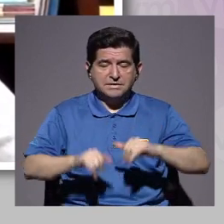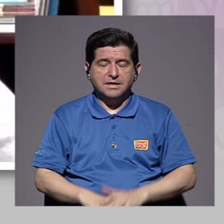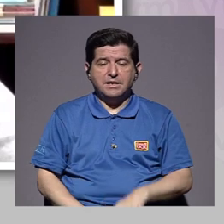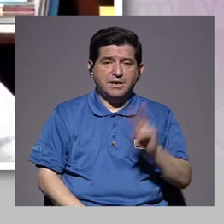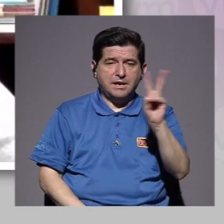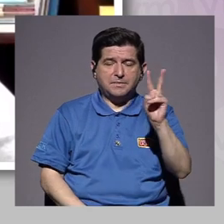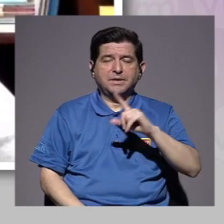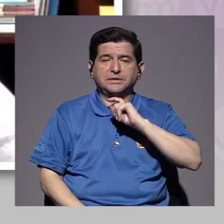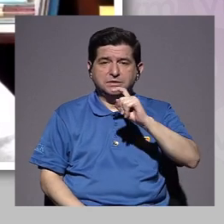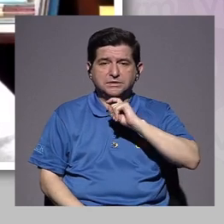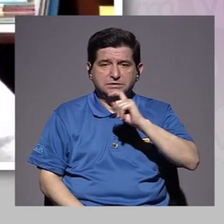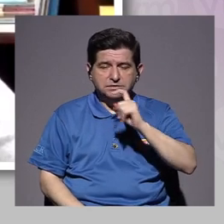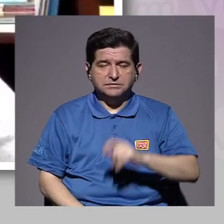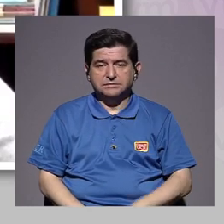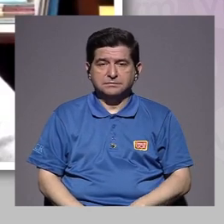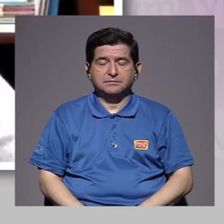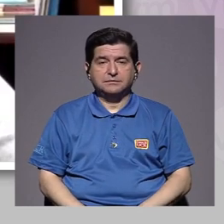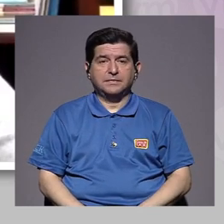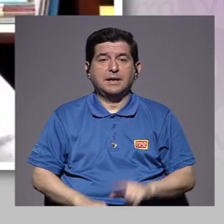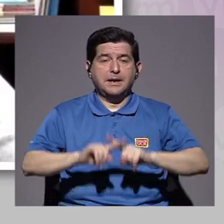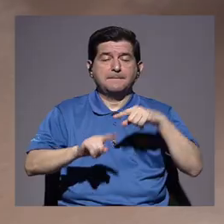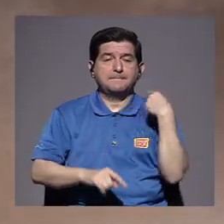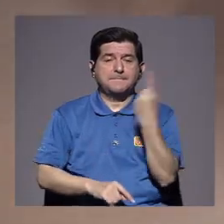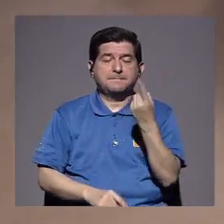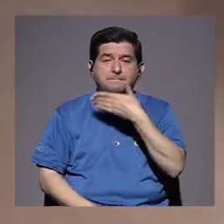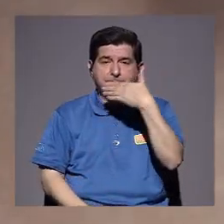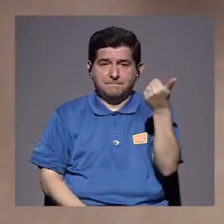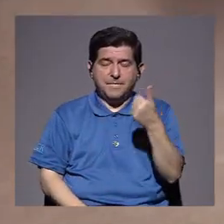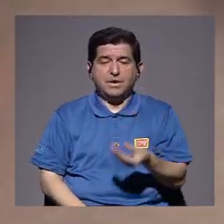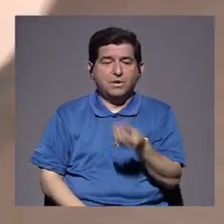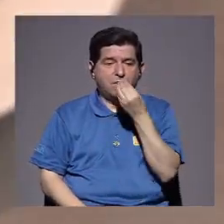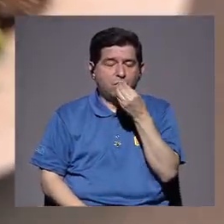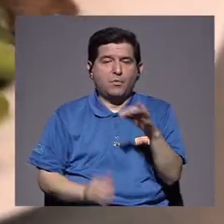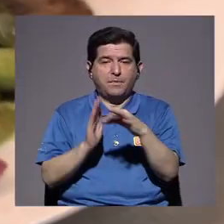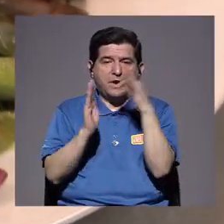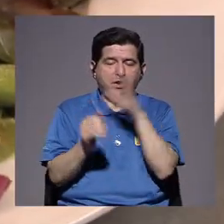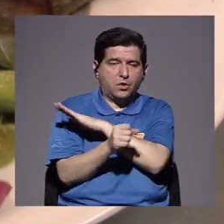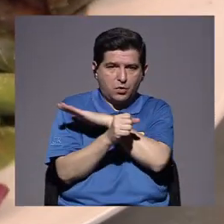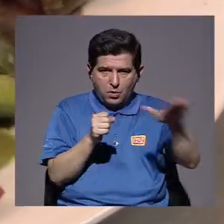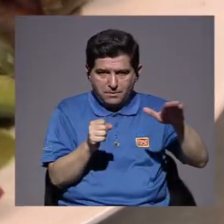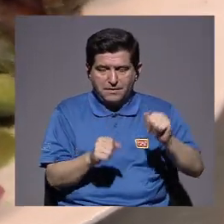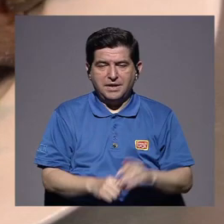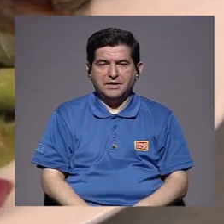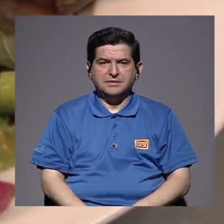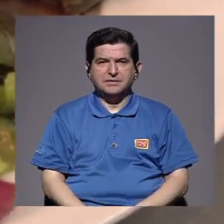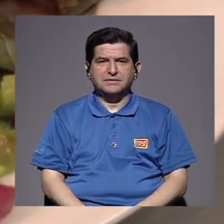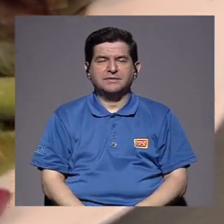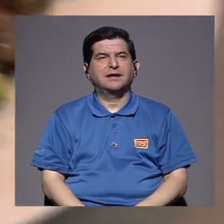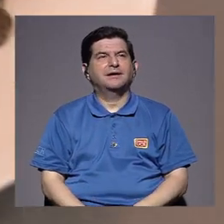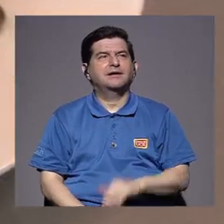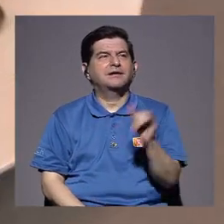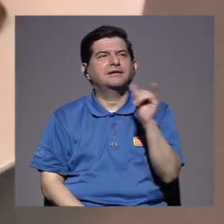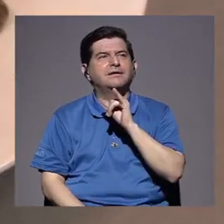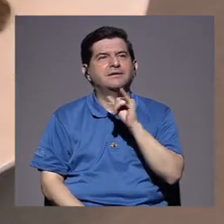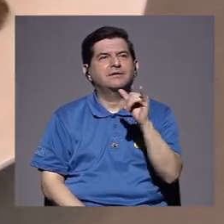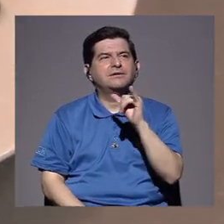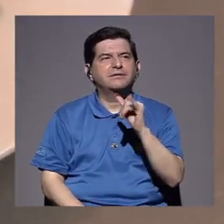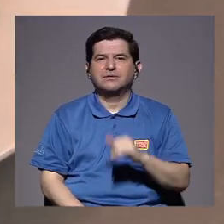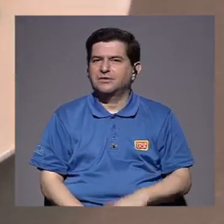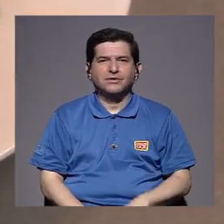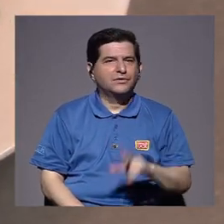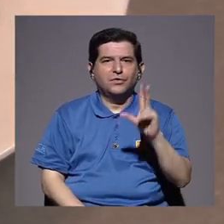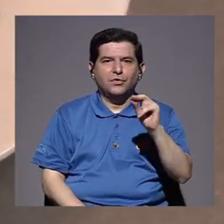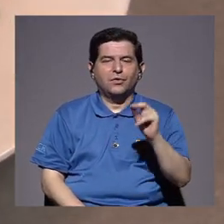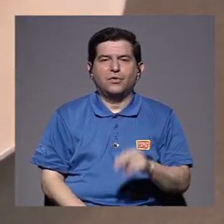sus vitaminas y minerales. Aunque siempre va a ser mejor comer la fruta entera. Okay. Lo que sí no es igual